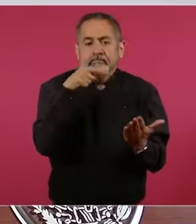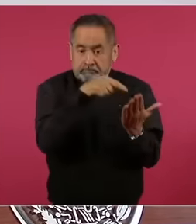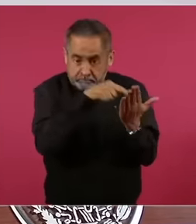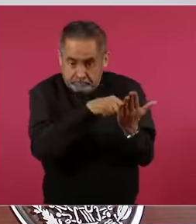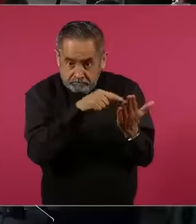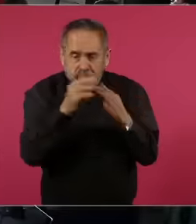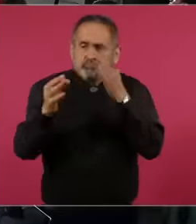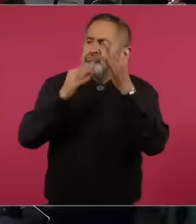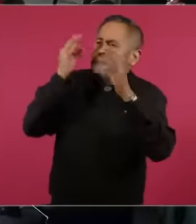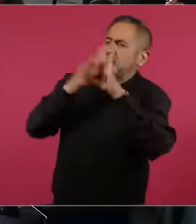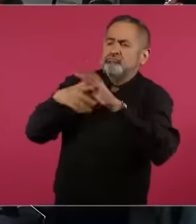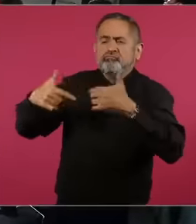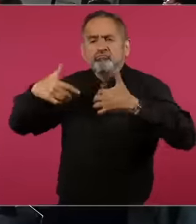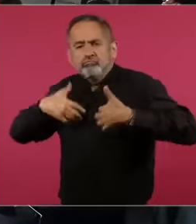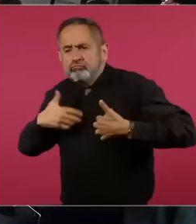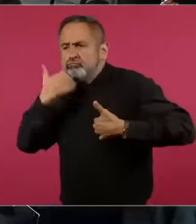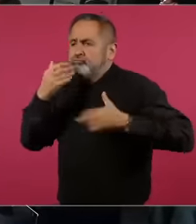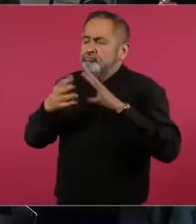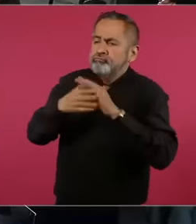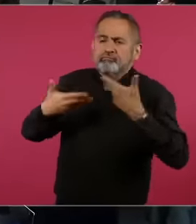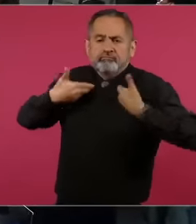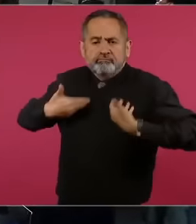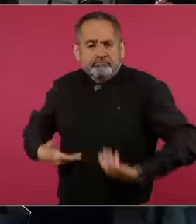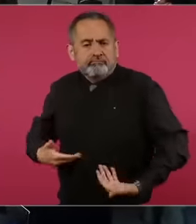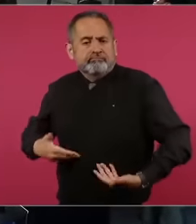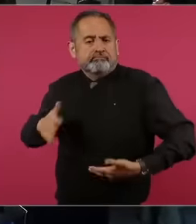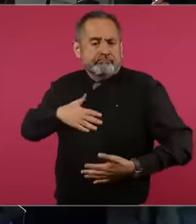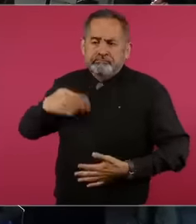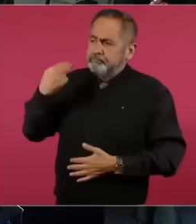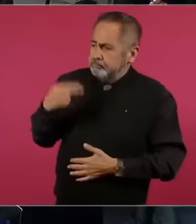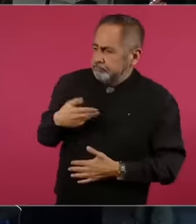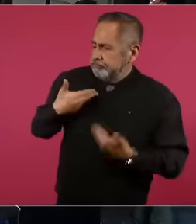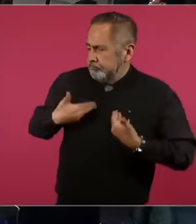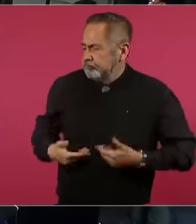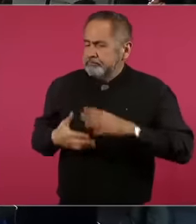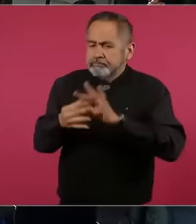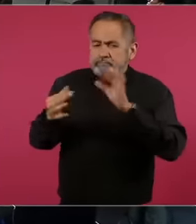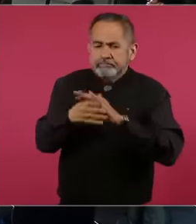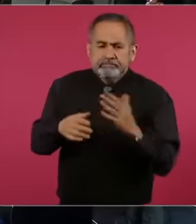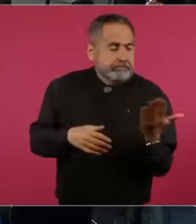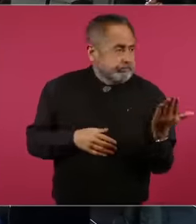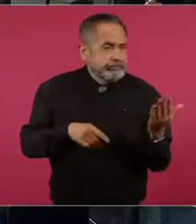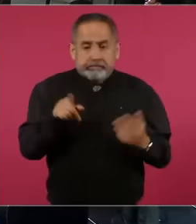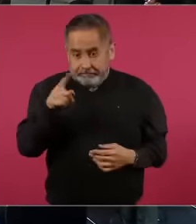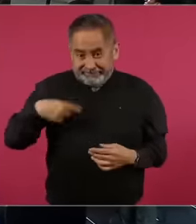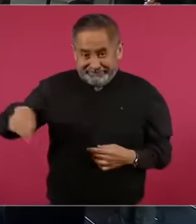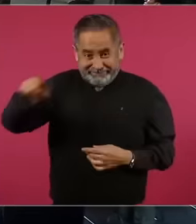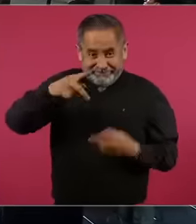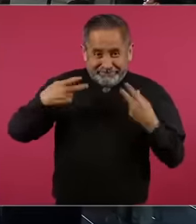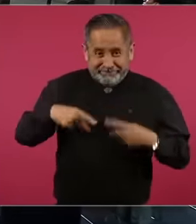exposiciones y se van a presentar. Va a decir: pues yo quiero